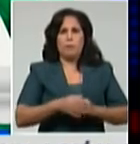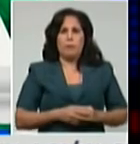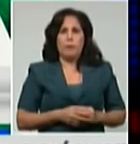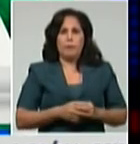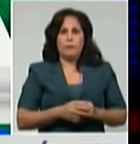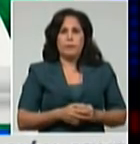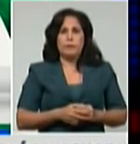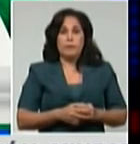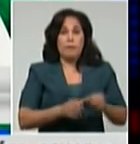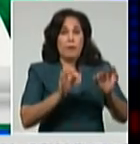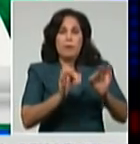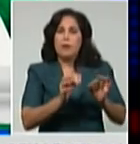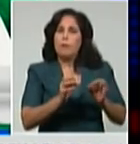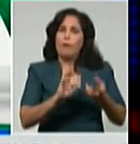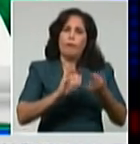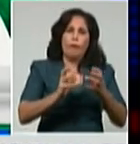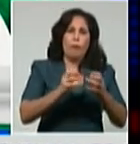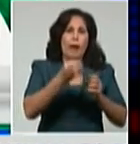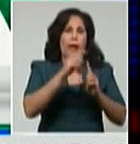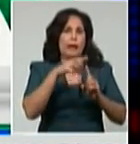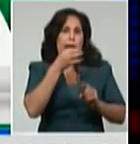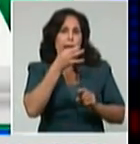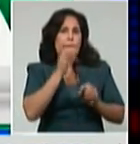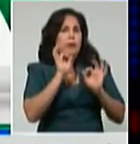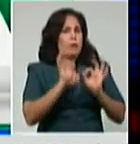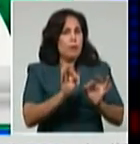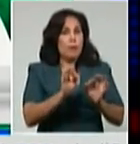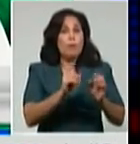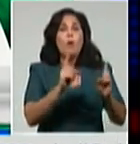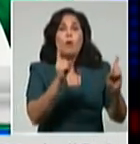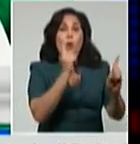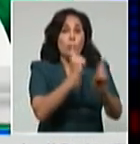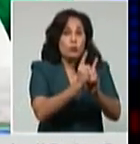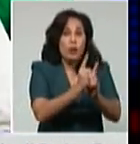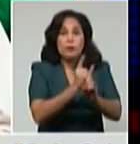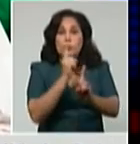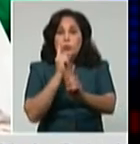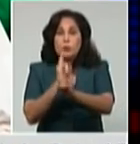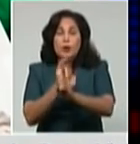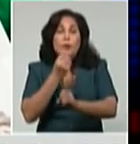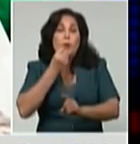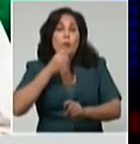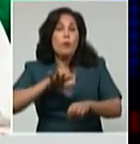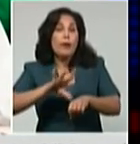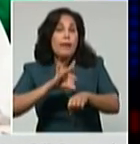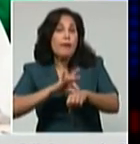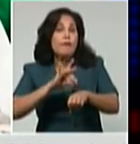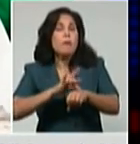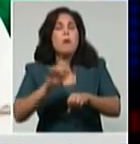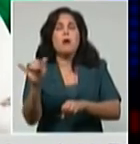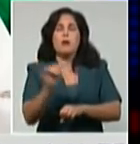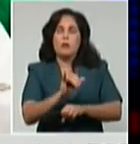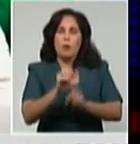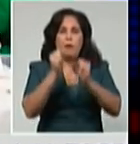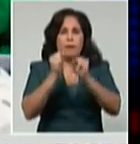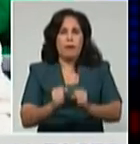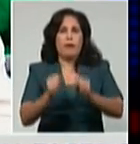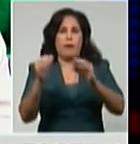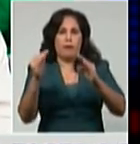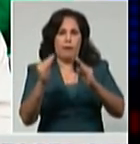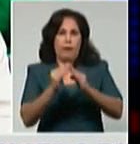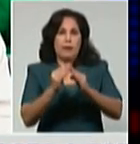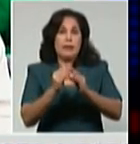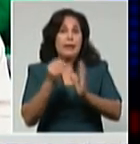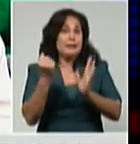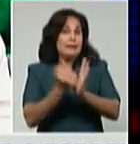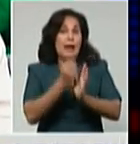ese mismo tratamiento tiene los contactos de los casos sospechosos, hasta que se confirme o se diga que